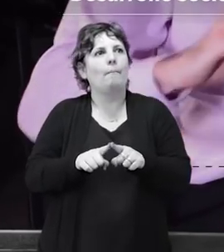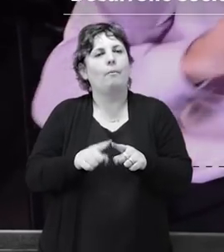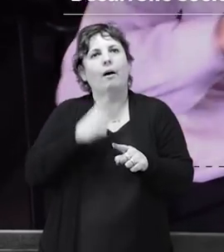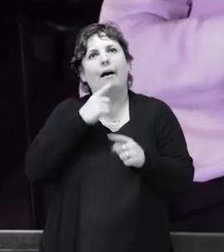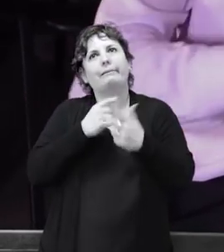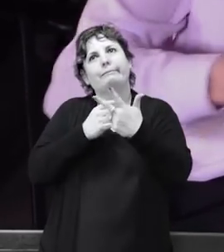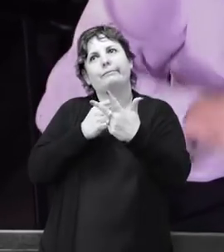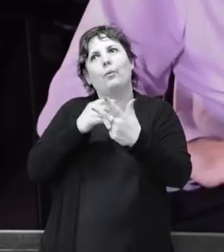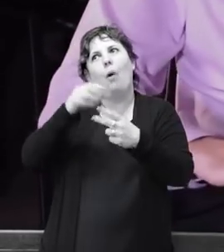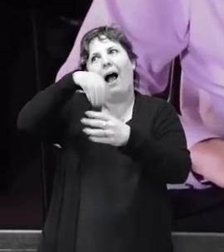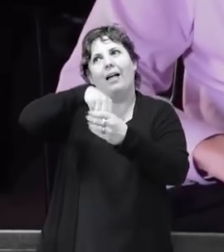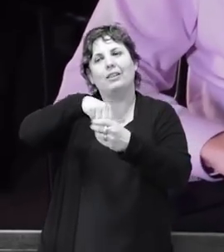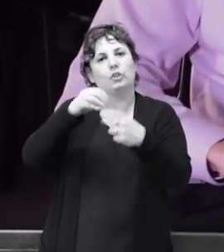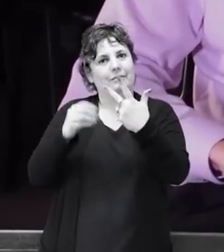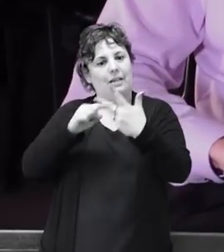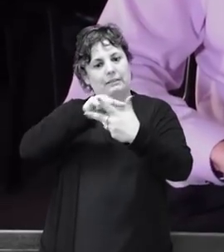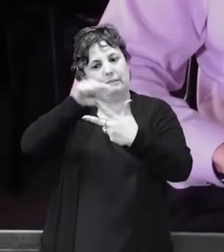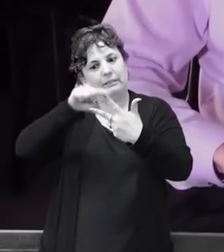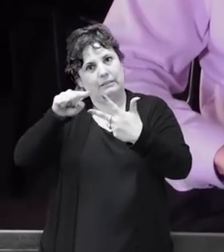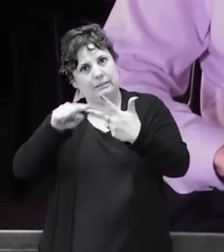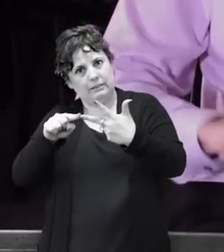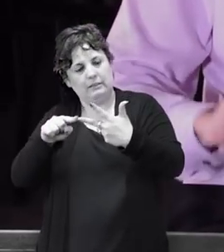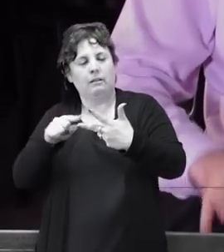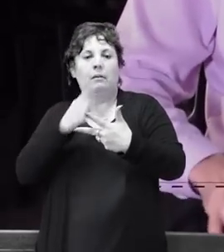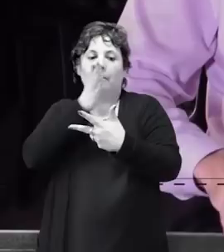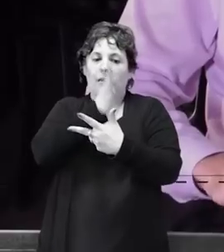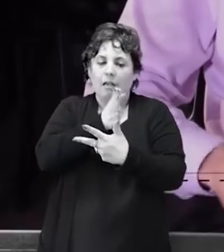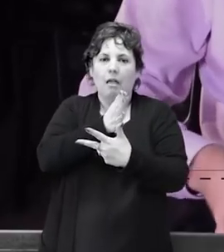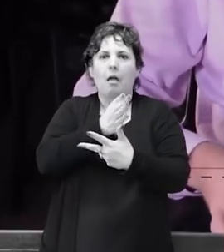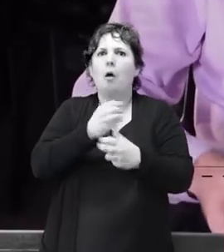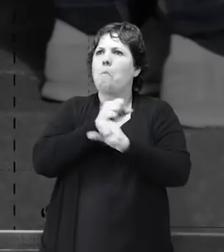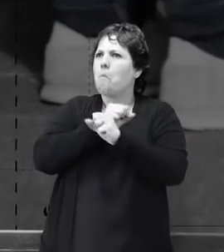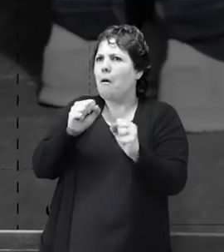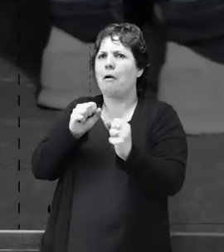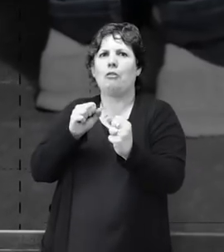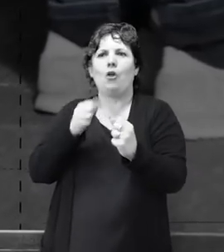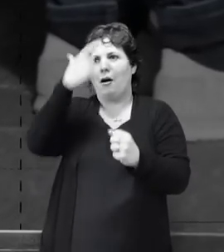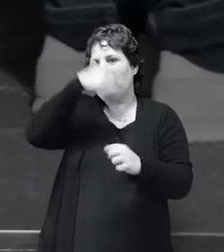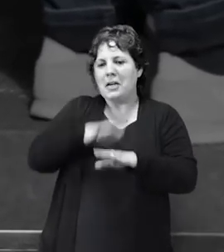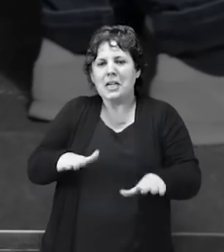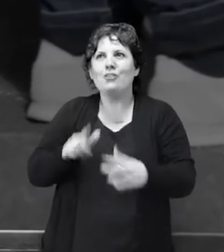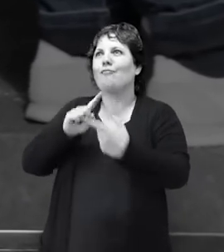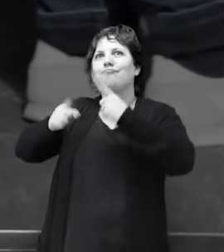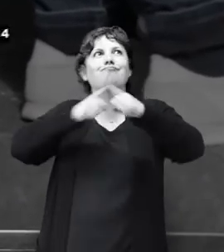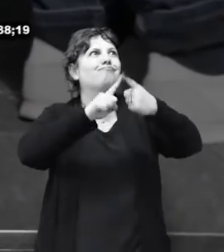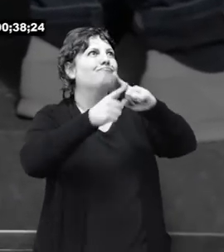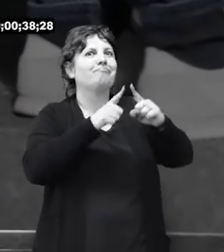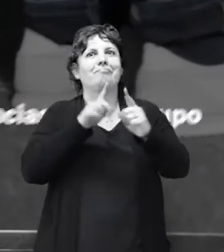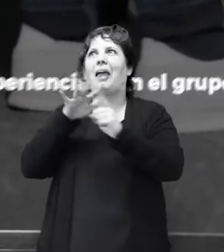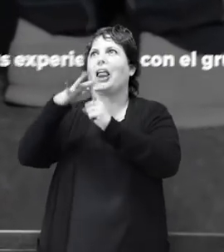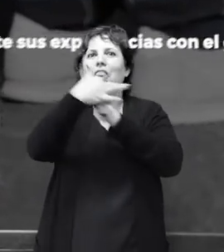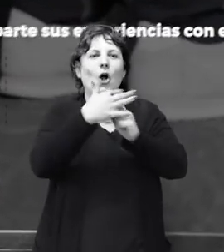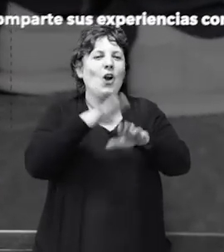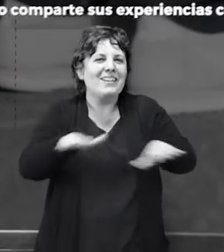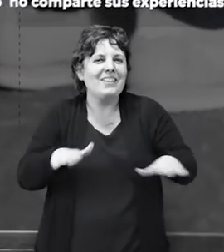tiene 3 componentes adentro. Por un lado están las habilidades sociales, la capacidad del niño de relacionarse con los